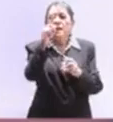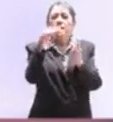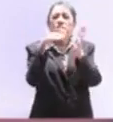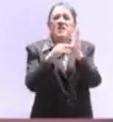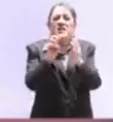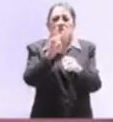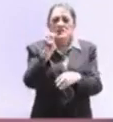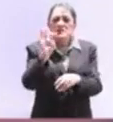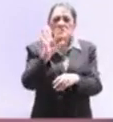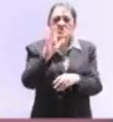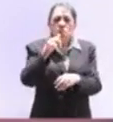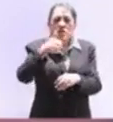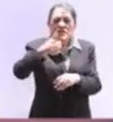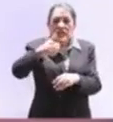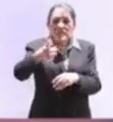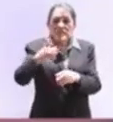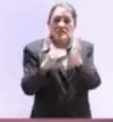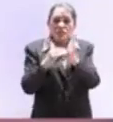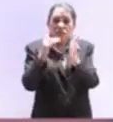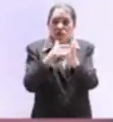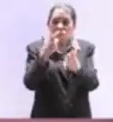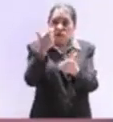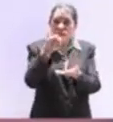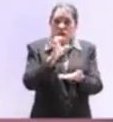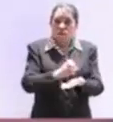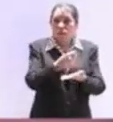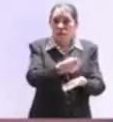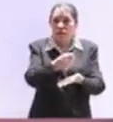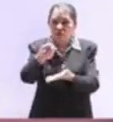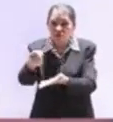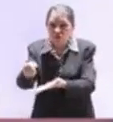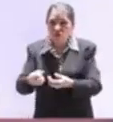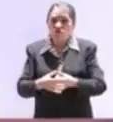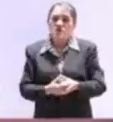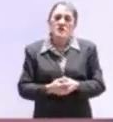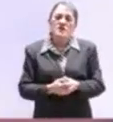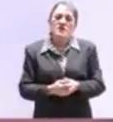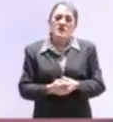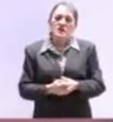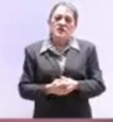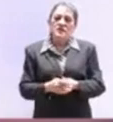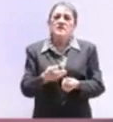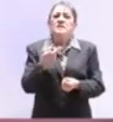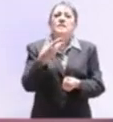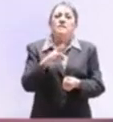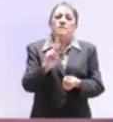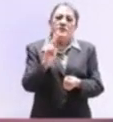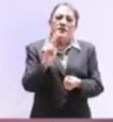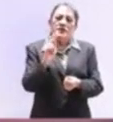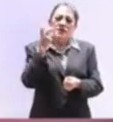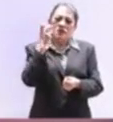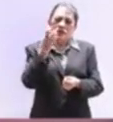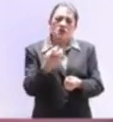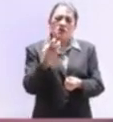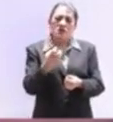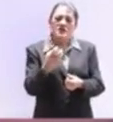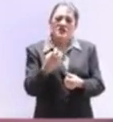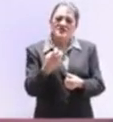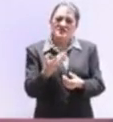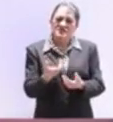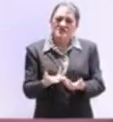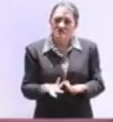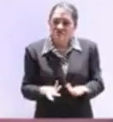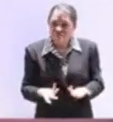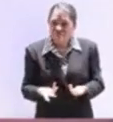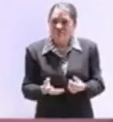1.356 millones de pesos. Entre todos ustedes recibirán esa cantidad. Este año, como ya lo dije, se